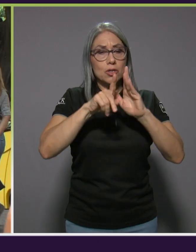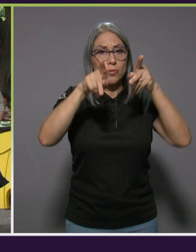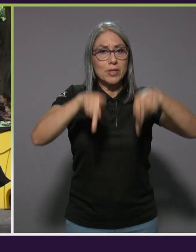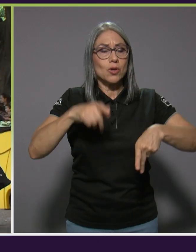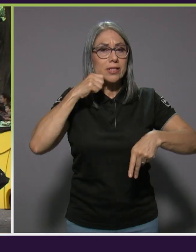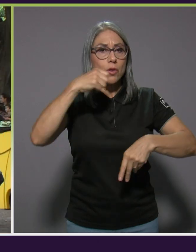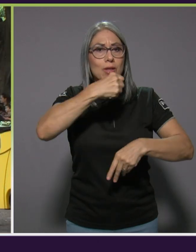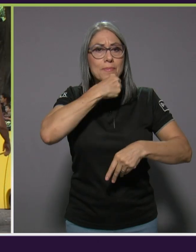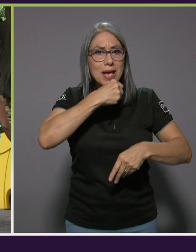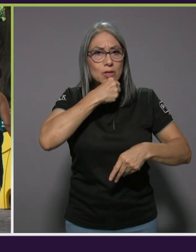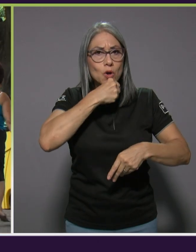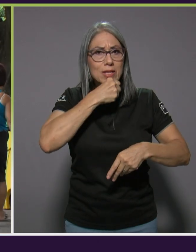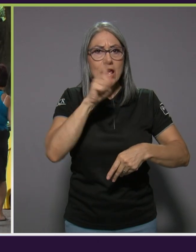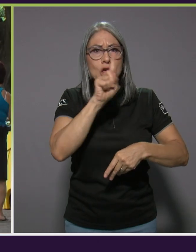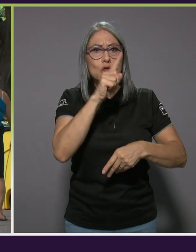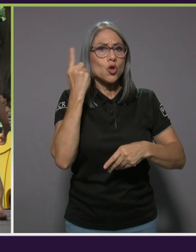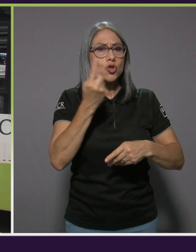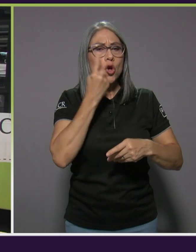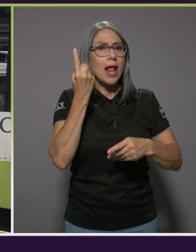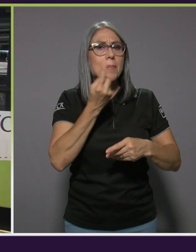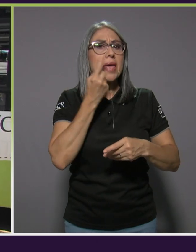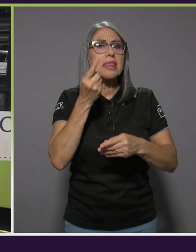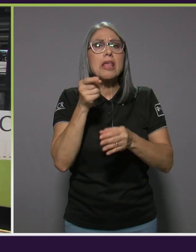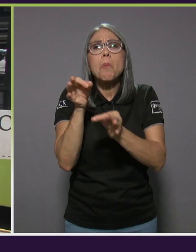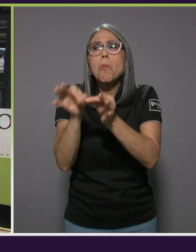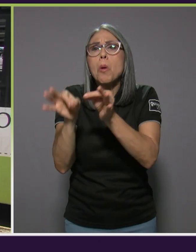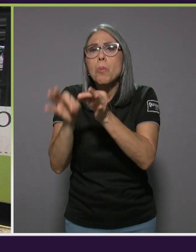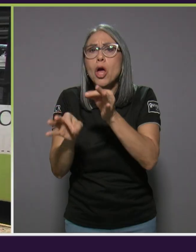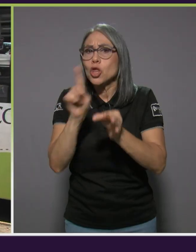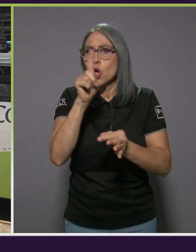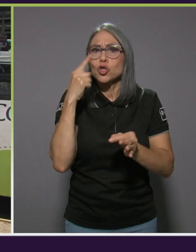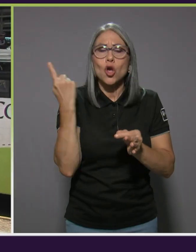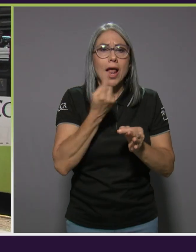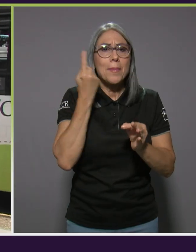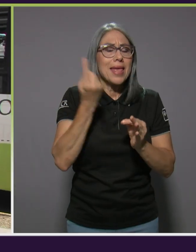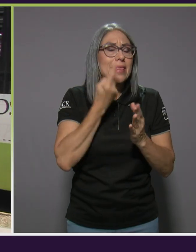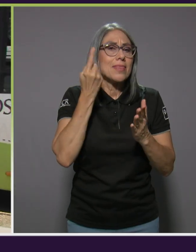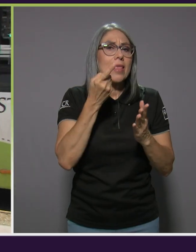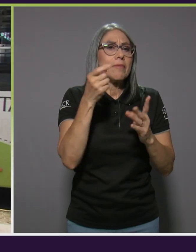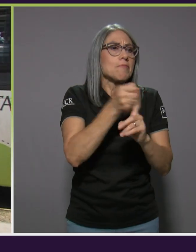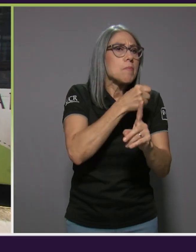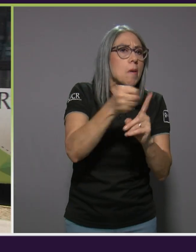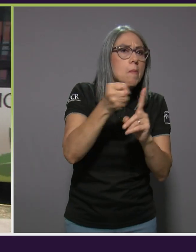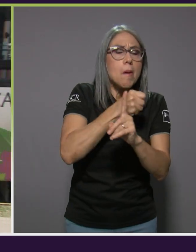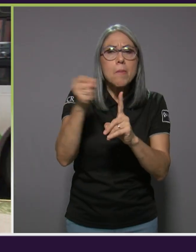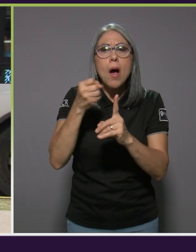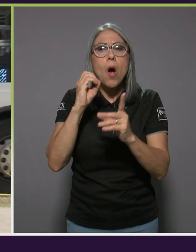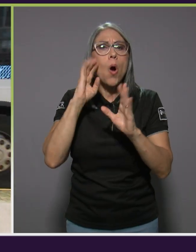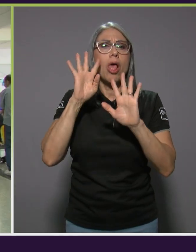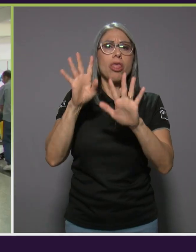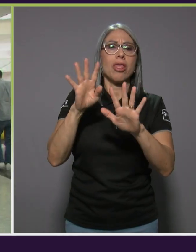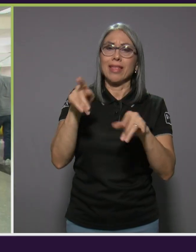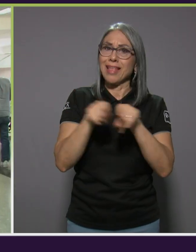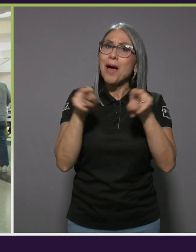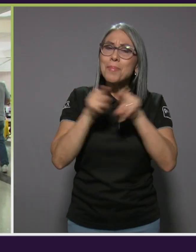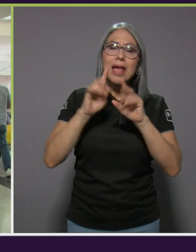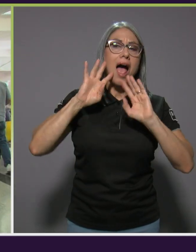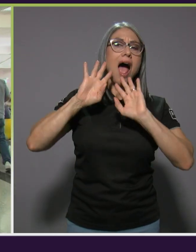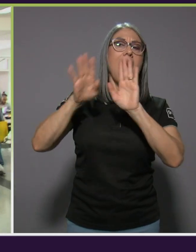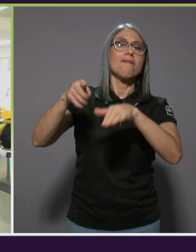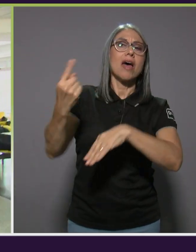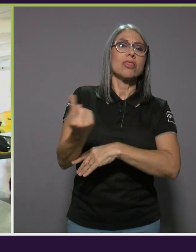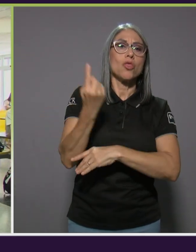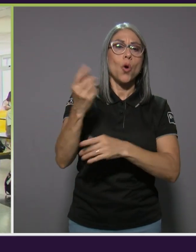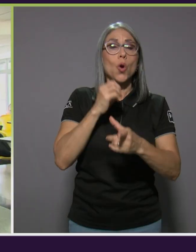mayores va mucho más allá de los malos tratos o la violencia física. El abandono, la exclusión y la demora